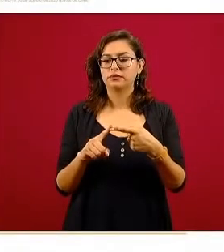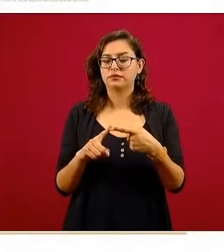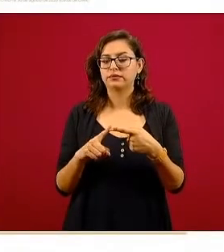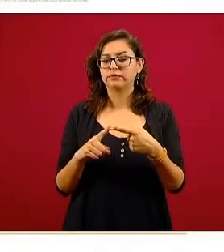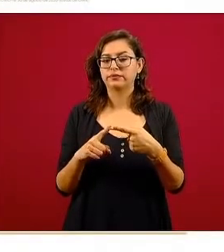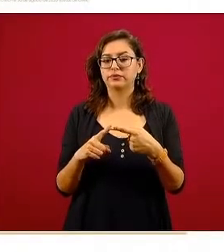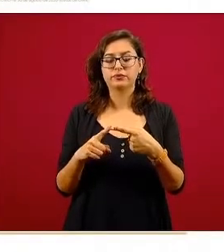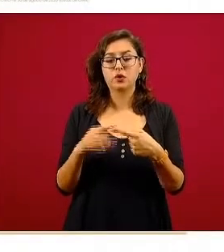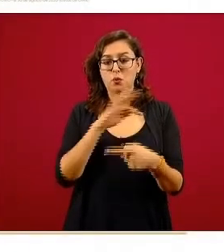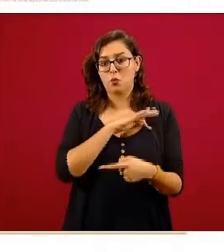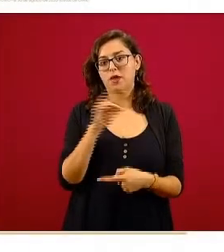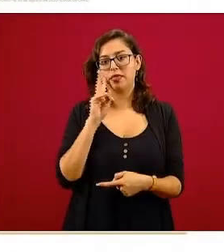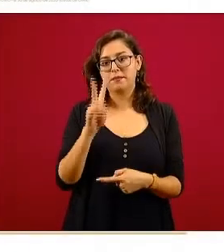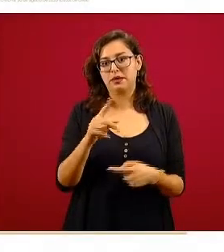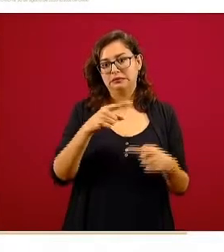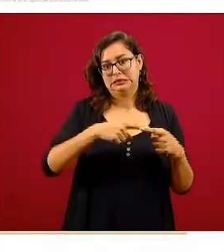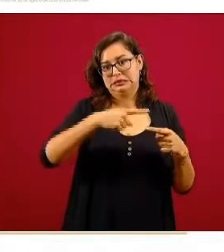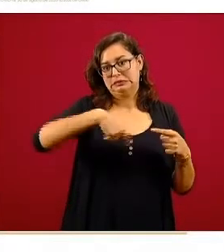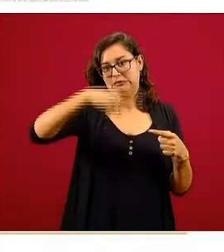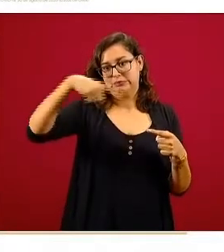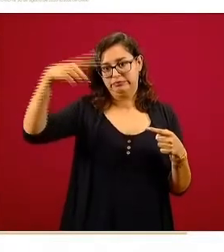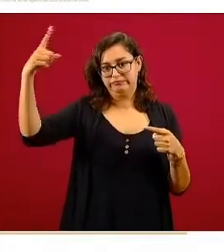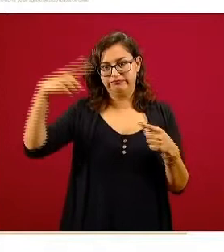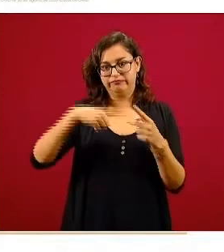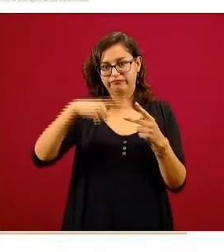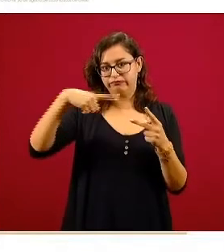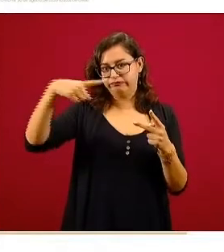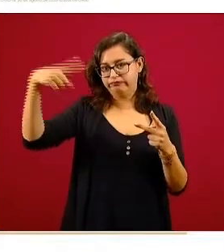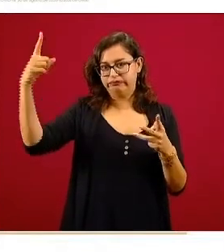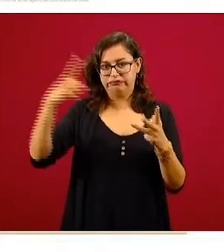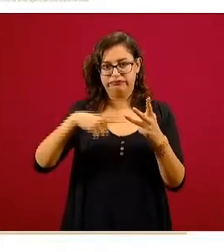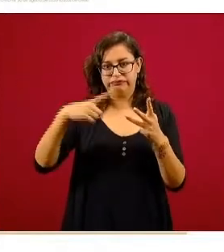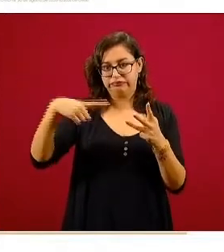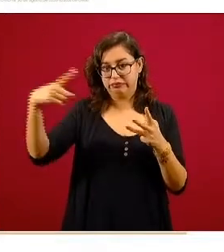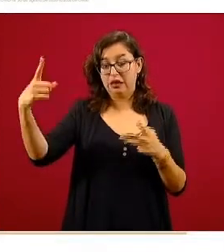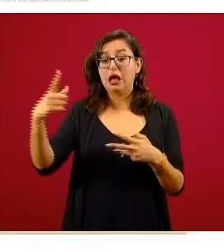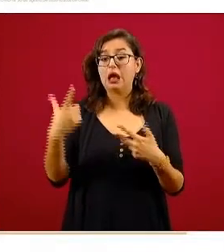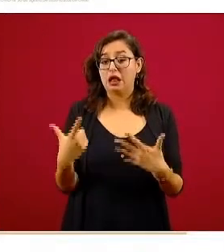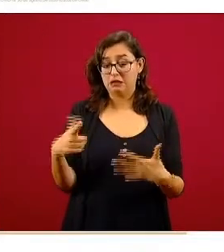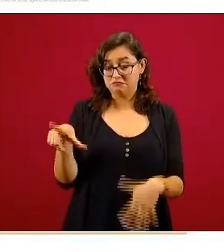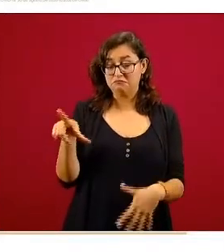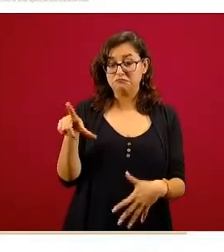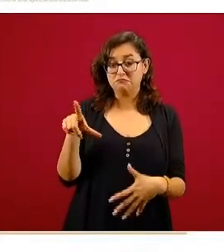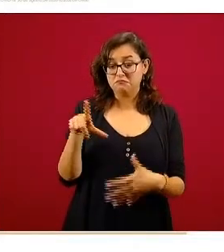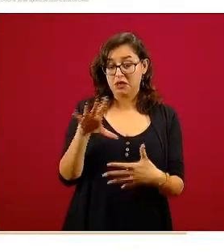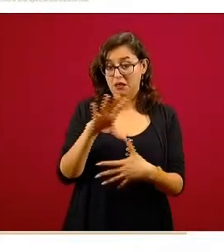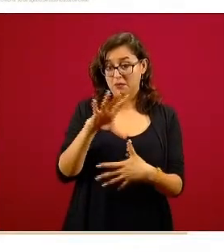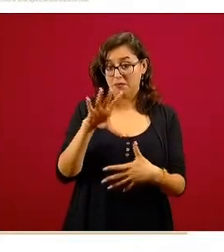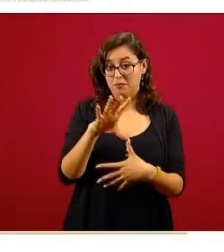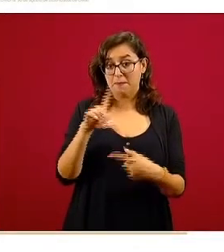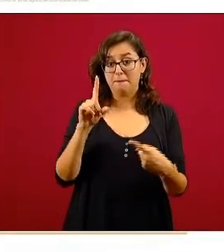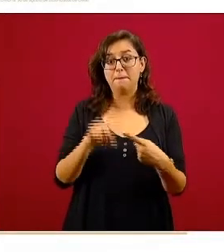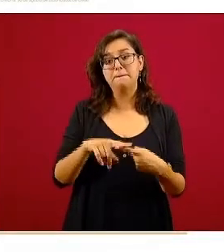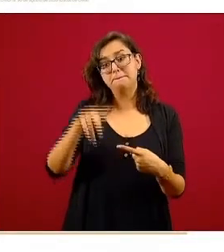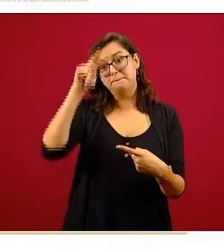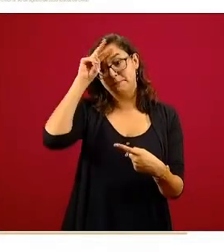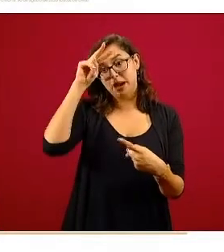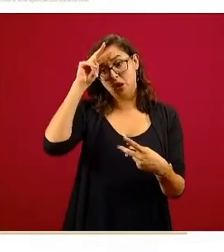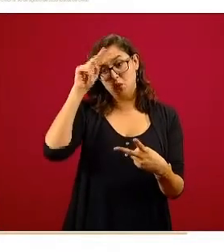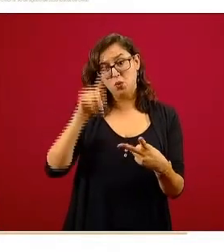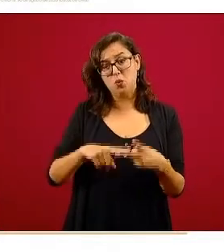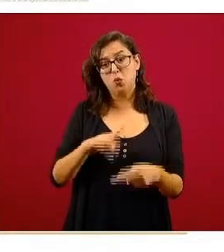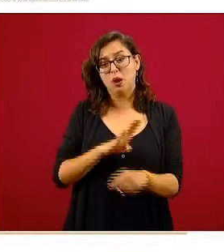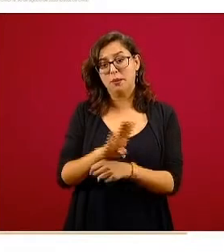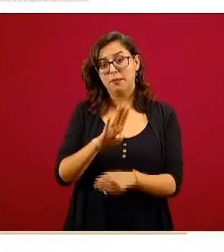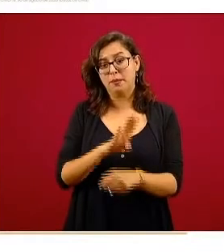principales 3, estamos hablando que justo están en el continente americano. Destaca Perú, seguido por Brasil y